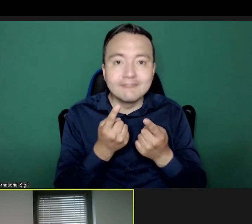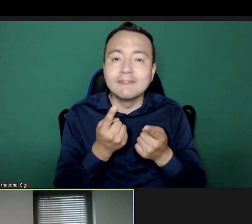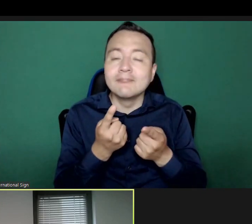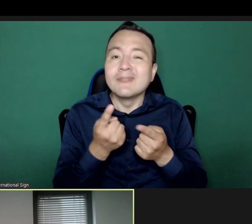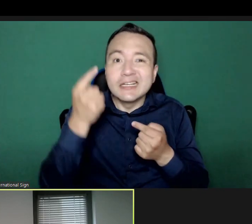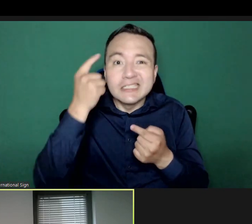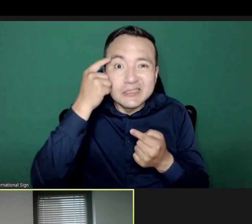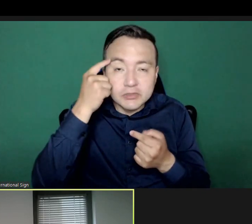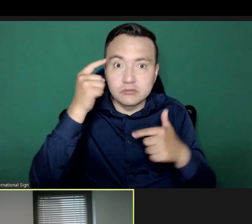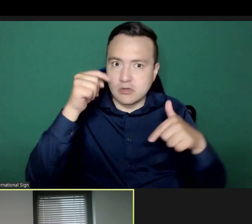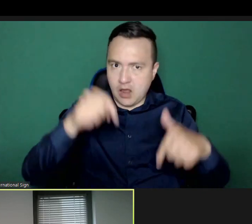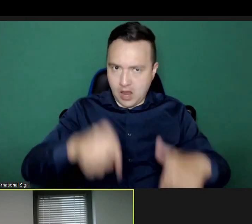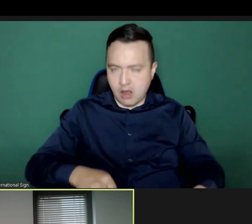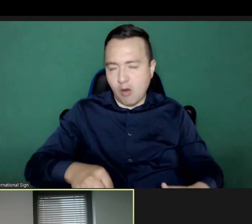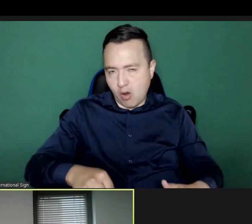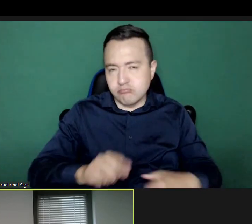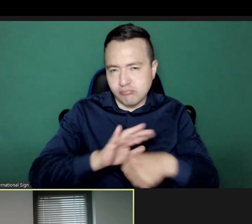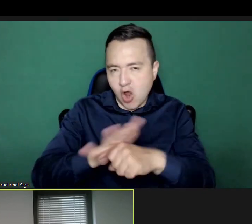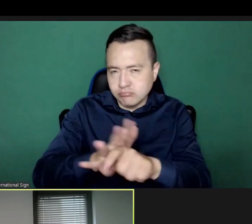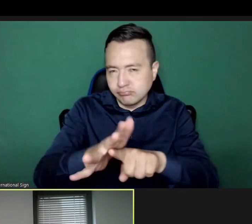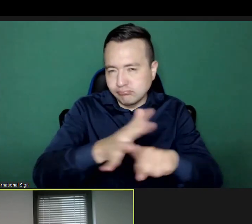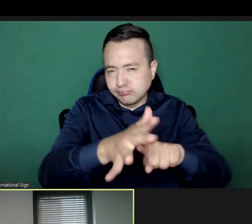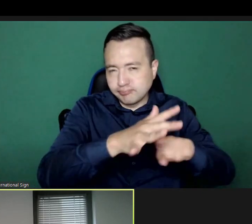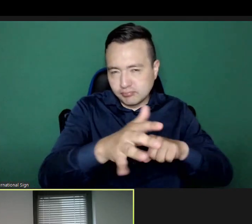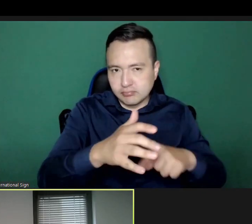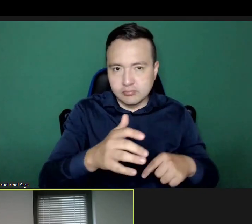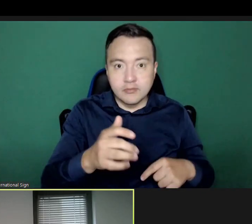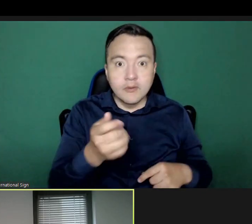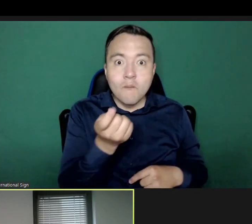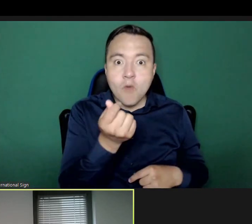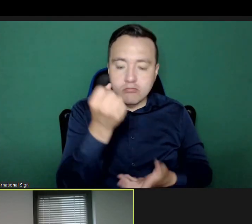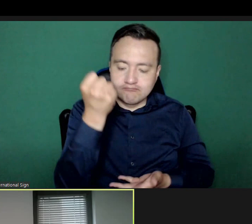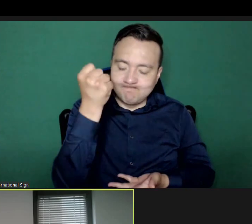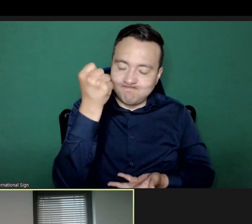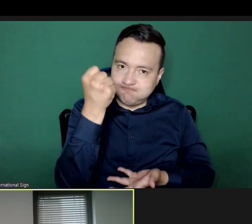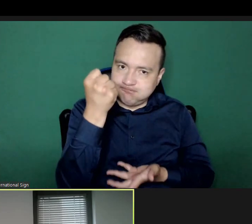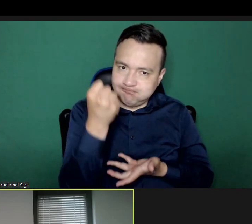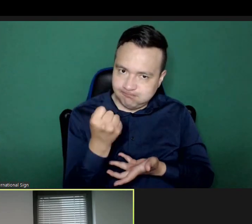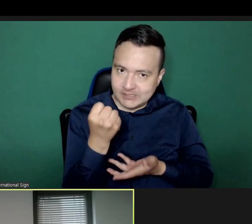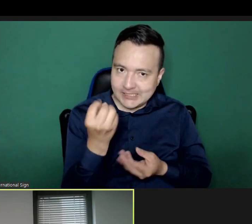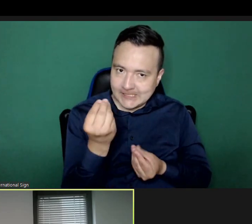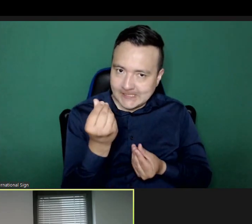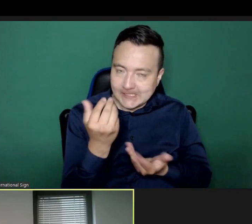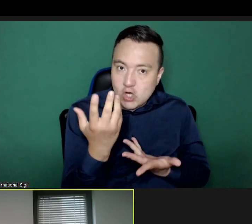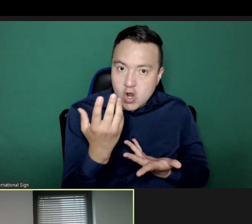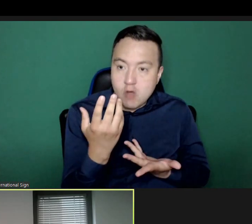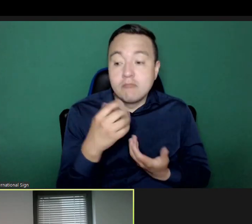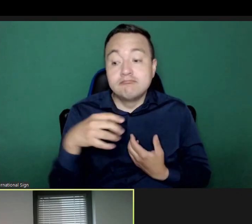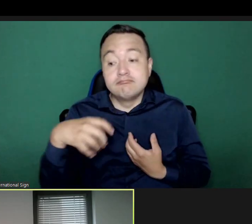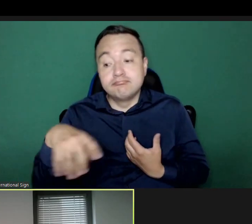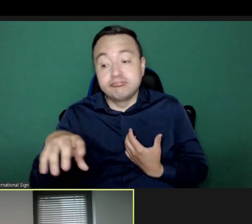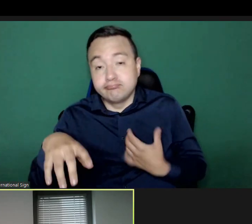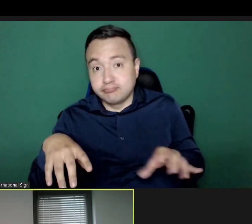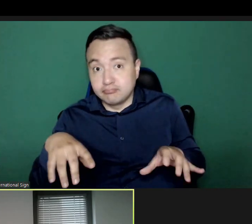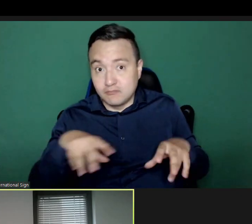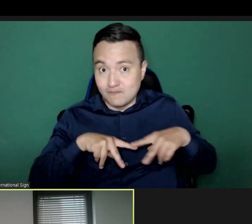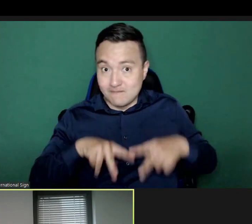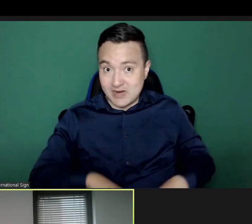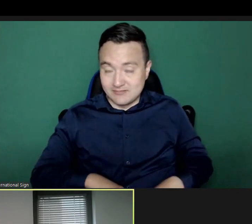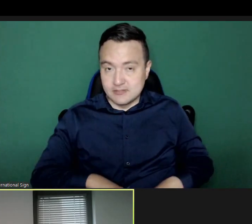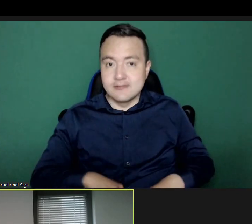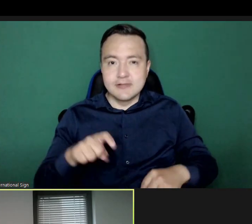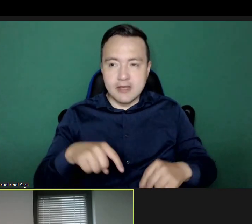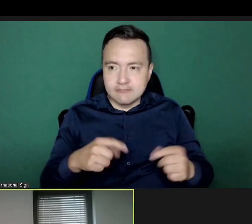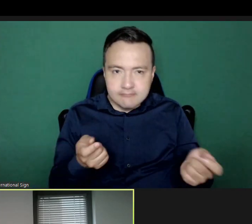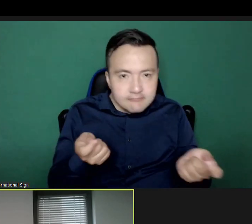años, a dónde invertir de una forma más costo efectiva, creo que hay que hacerlo en forma sistemática. Y esto es